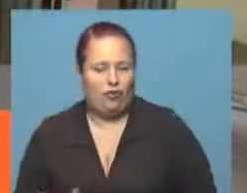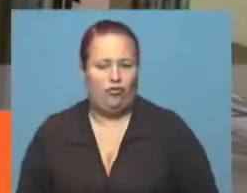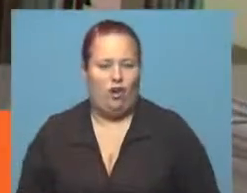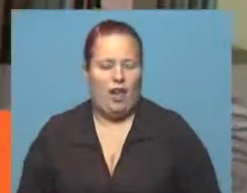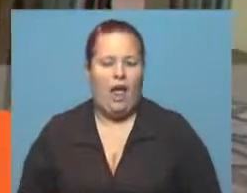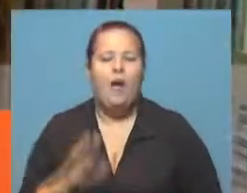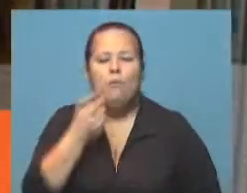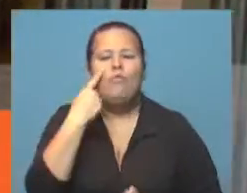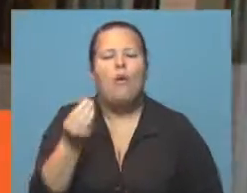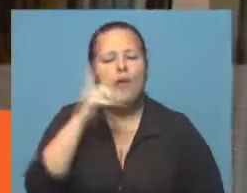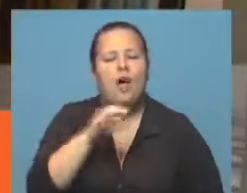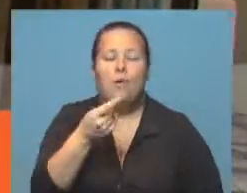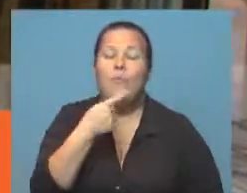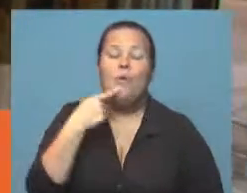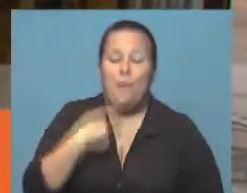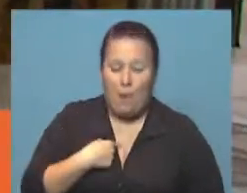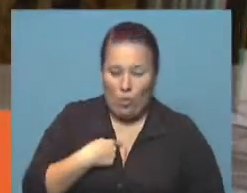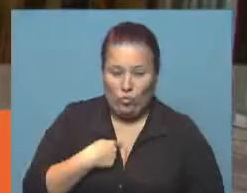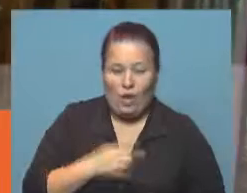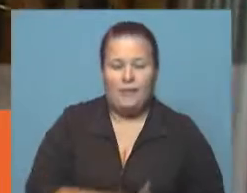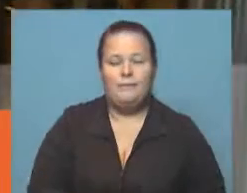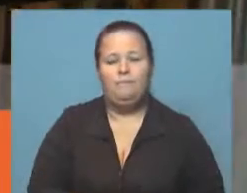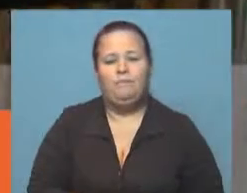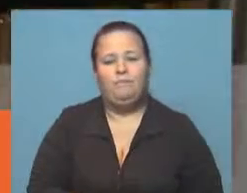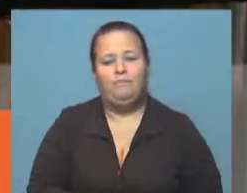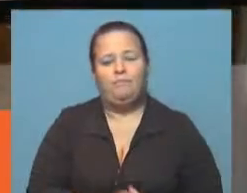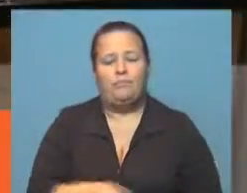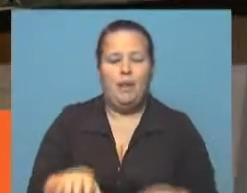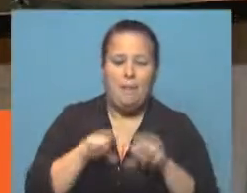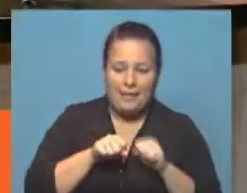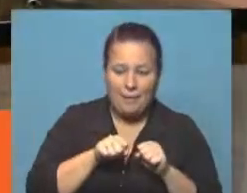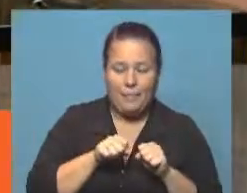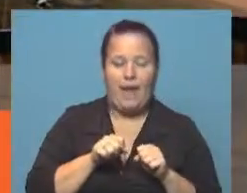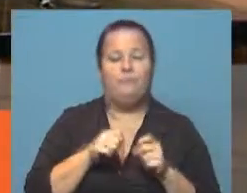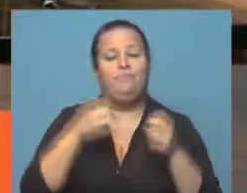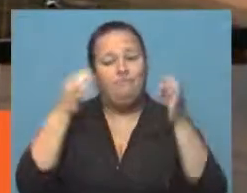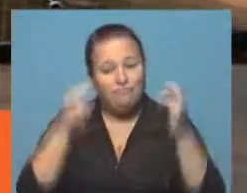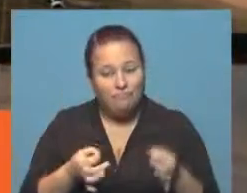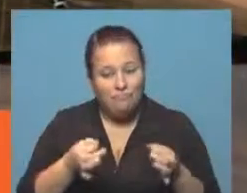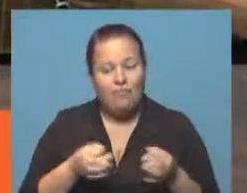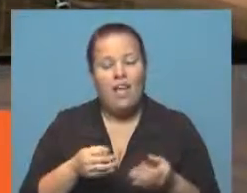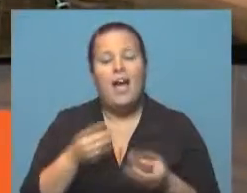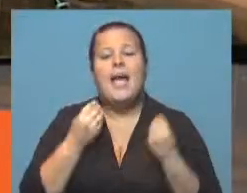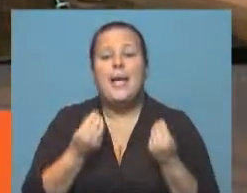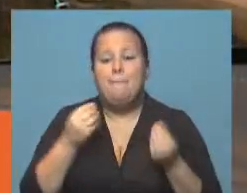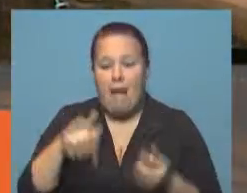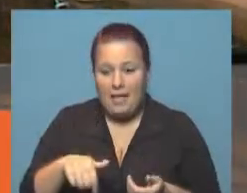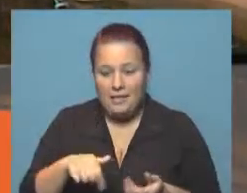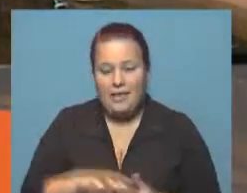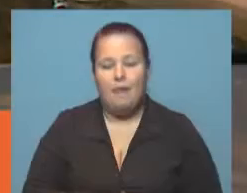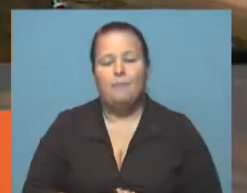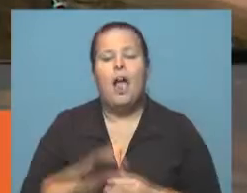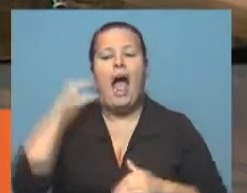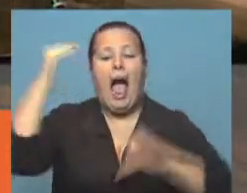Vos preguntás si es más precoz. En realidad, lo que está pasando es que